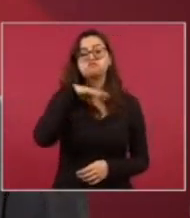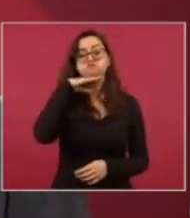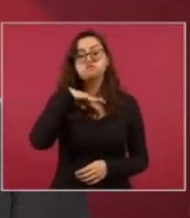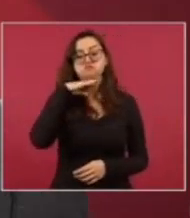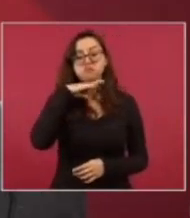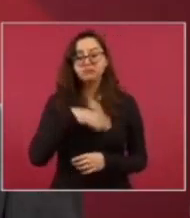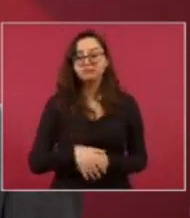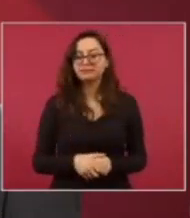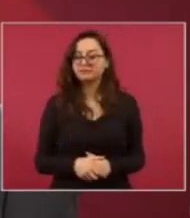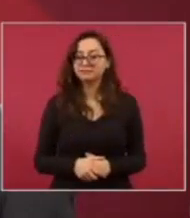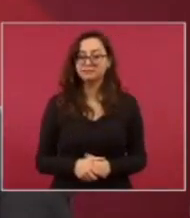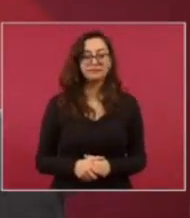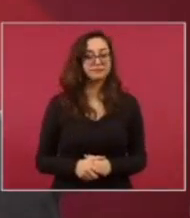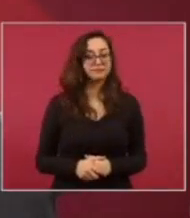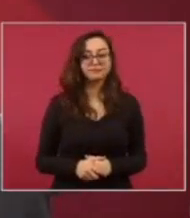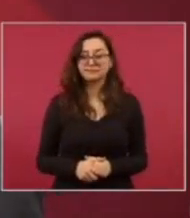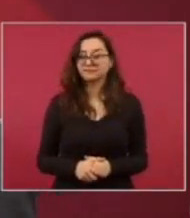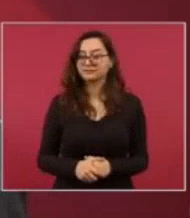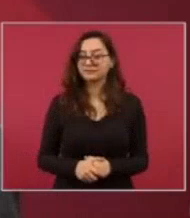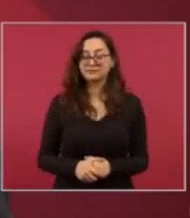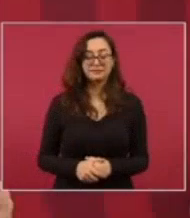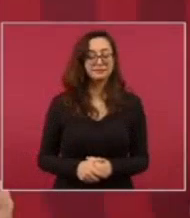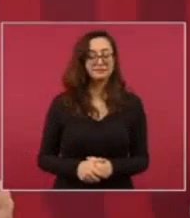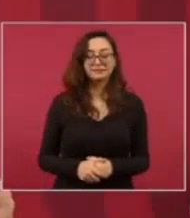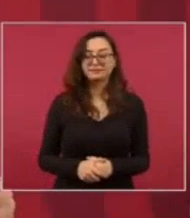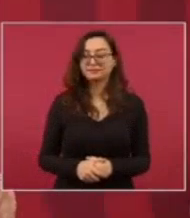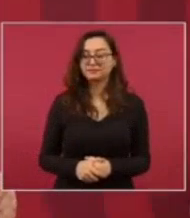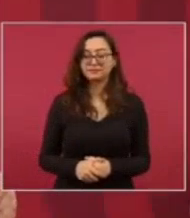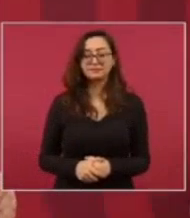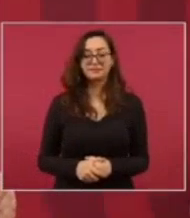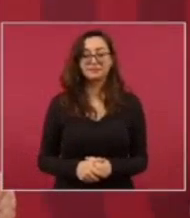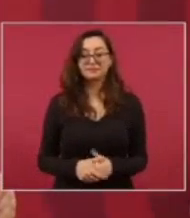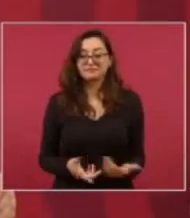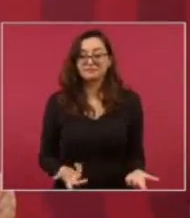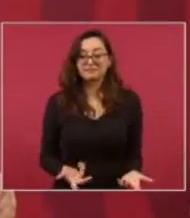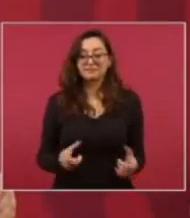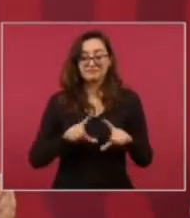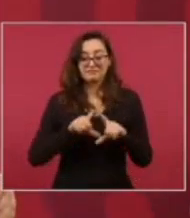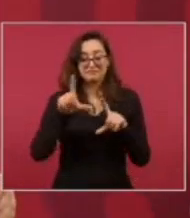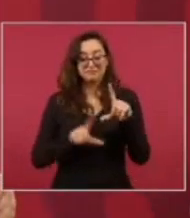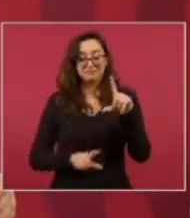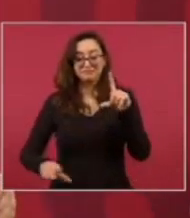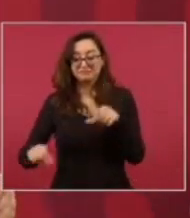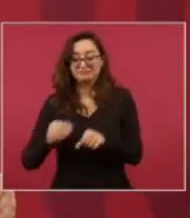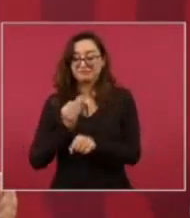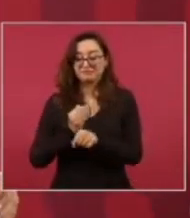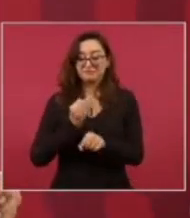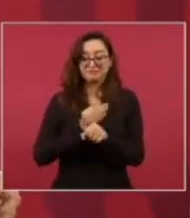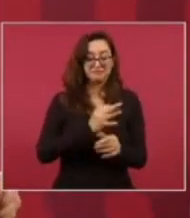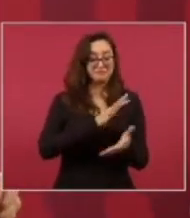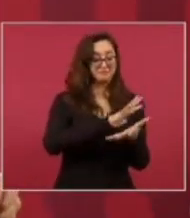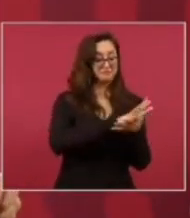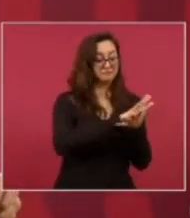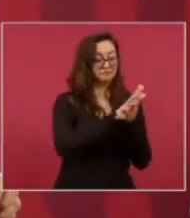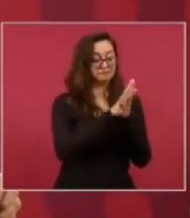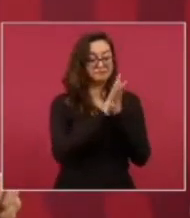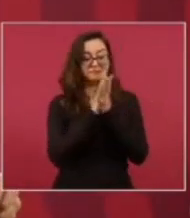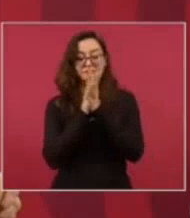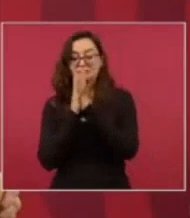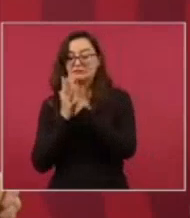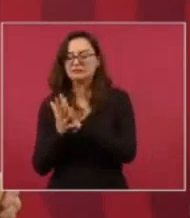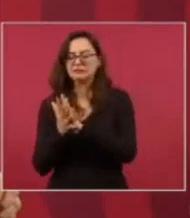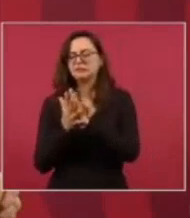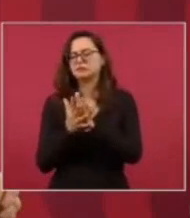Lo más importante en este proceso de transformación es el cambio de mentalidad.